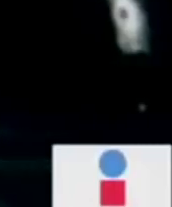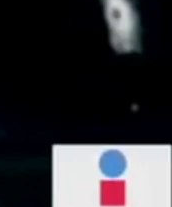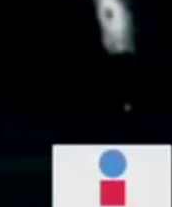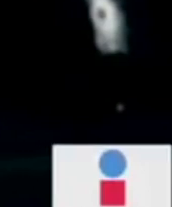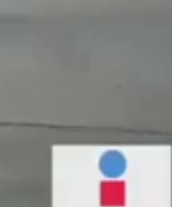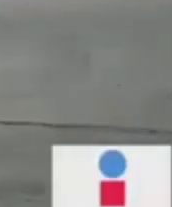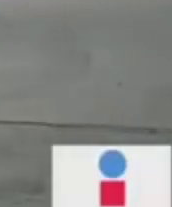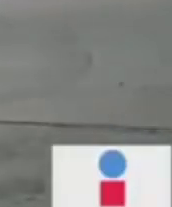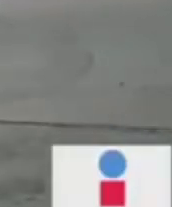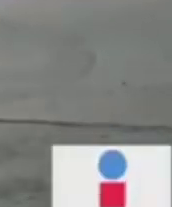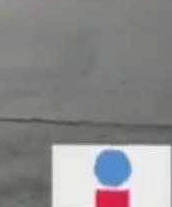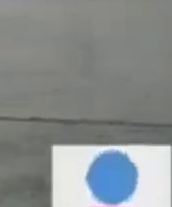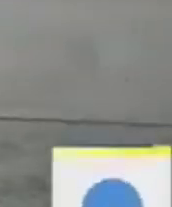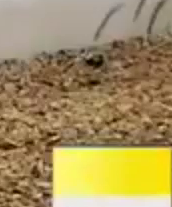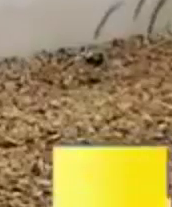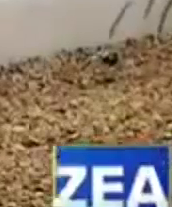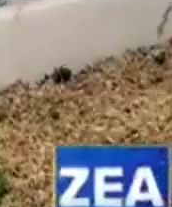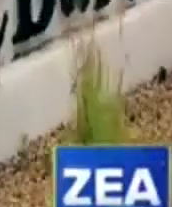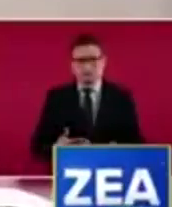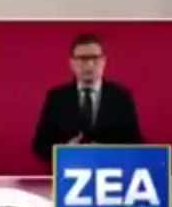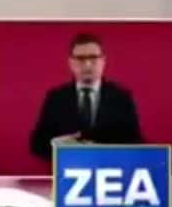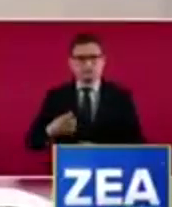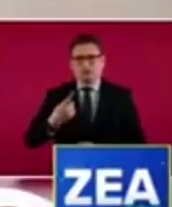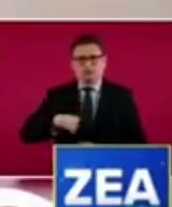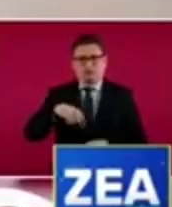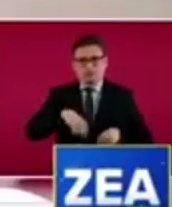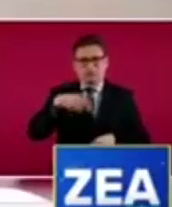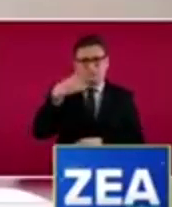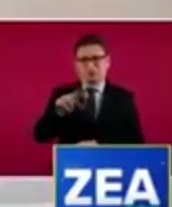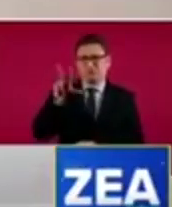de descontrol en la seguridad. Nosotros no